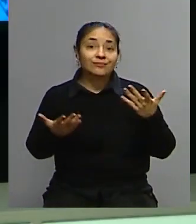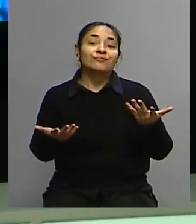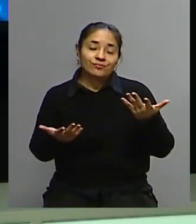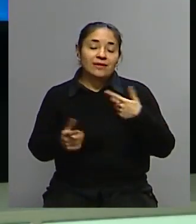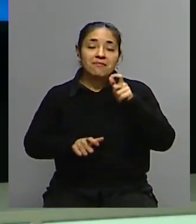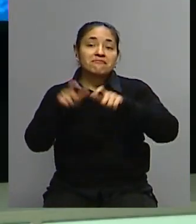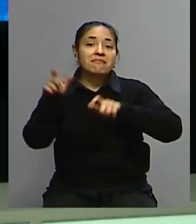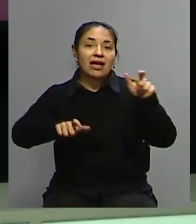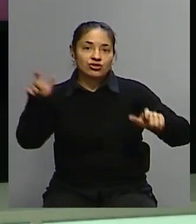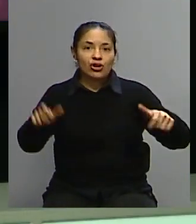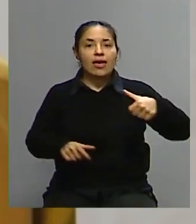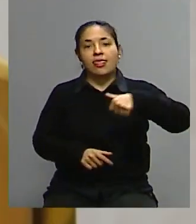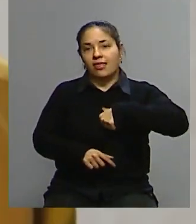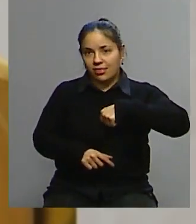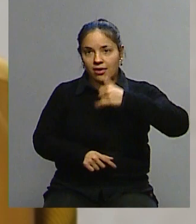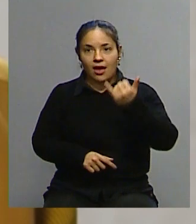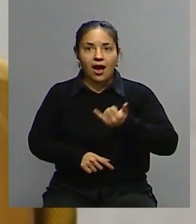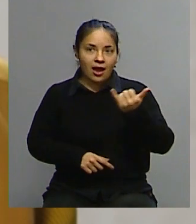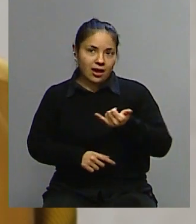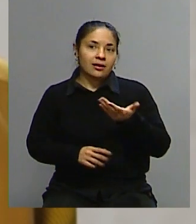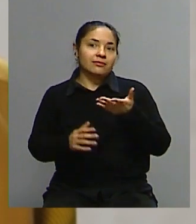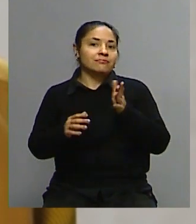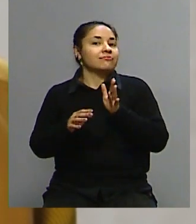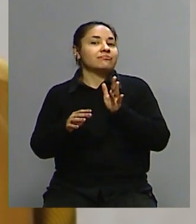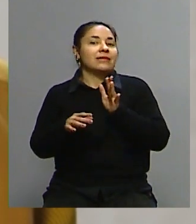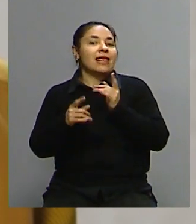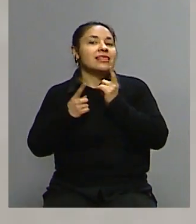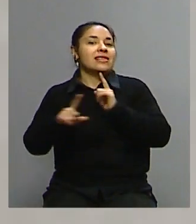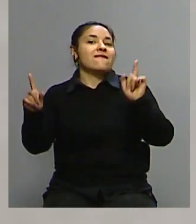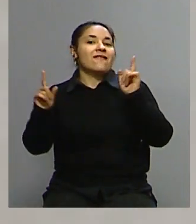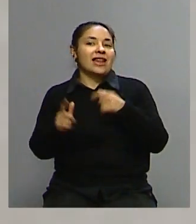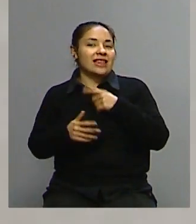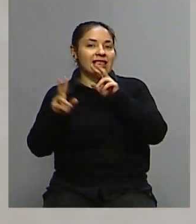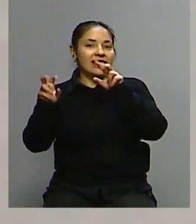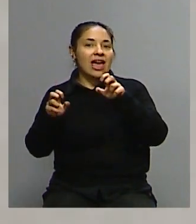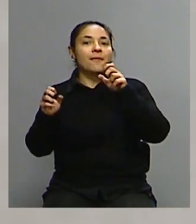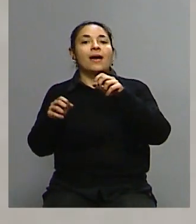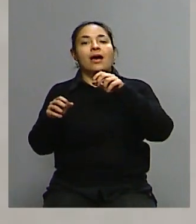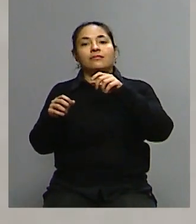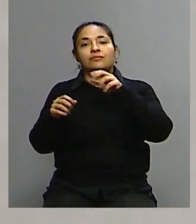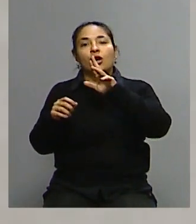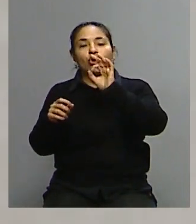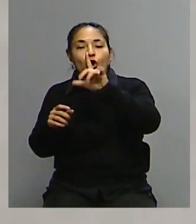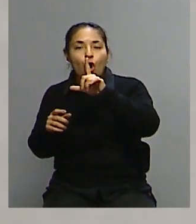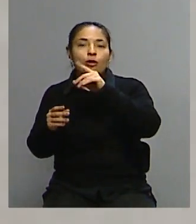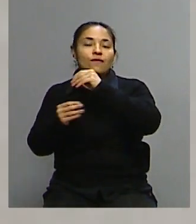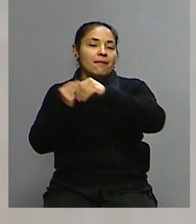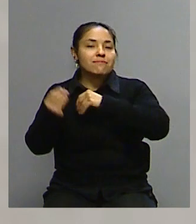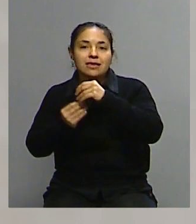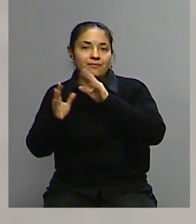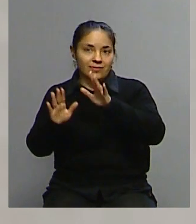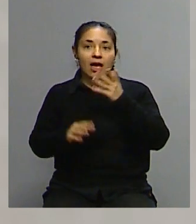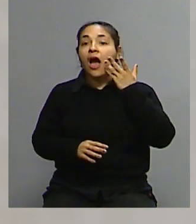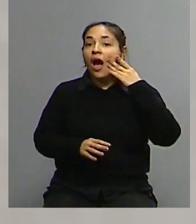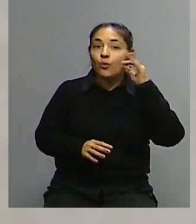personas tenemos identidad más allá de los roles que cumplimos. Exactamente. Y muchas veces cuando los y las llamamos abuelos